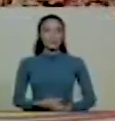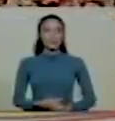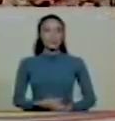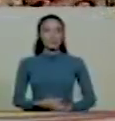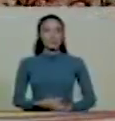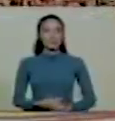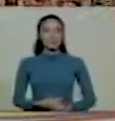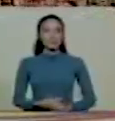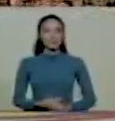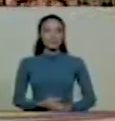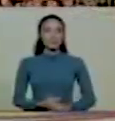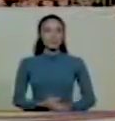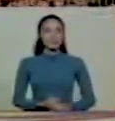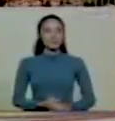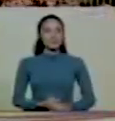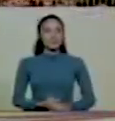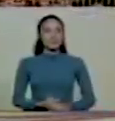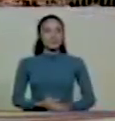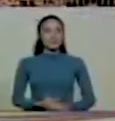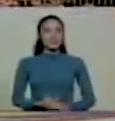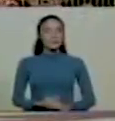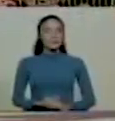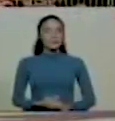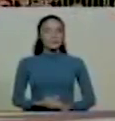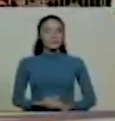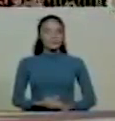Ahora, fíjense ustedes.